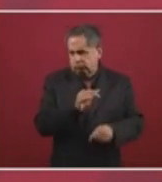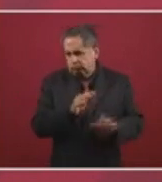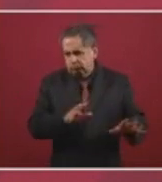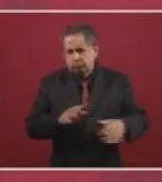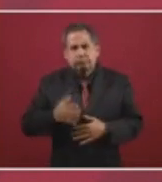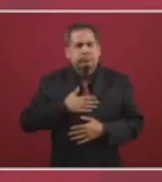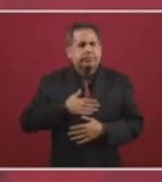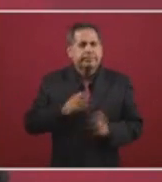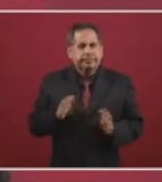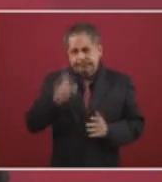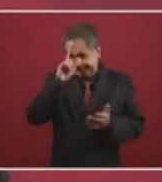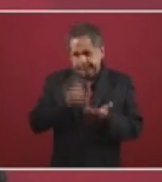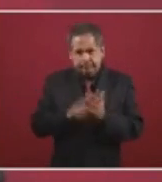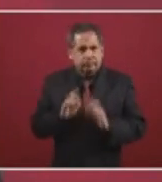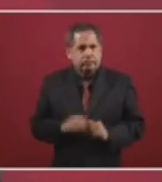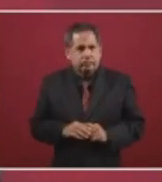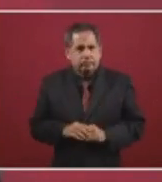Yo creo que